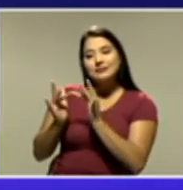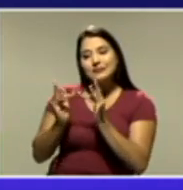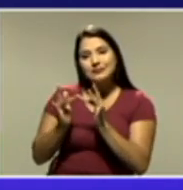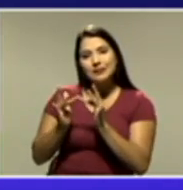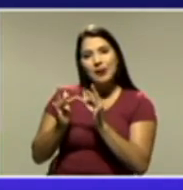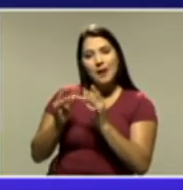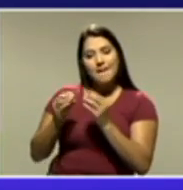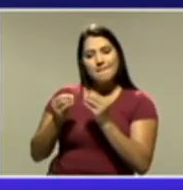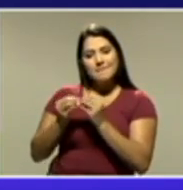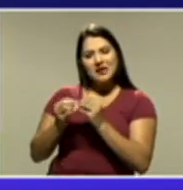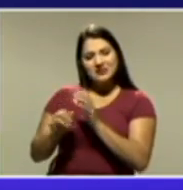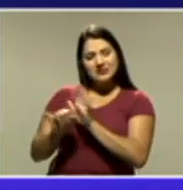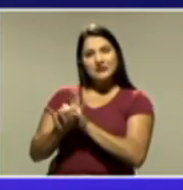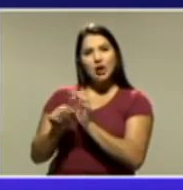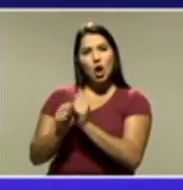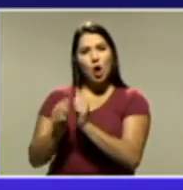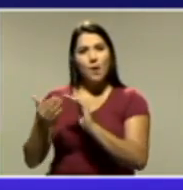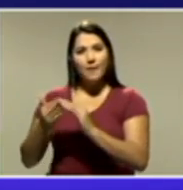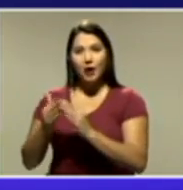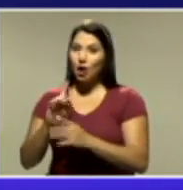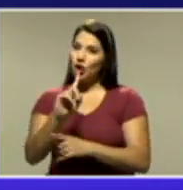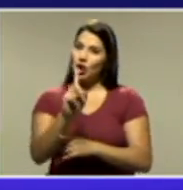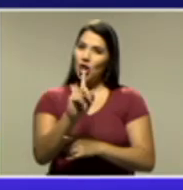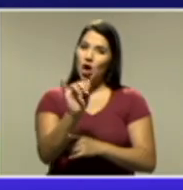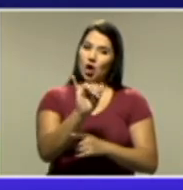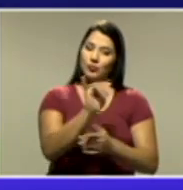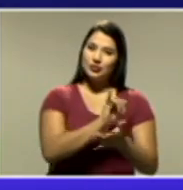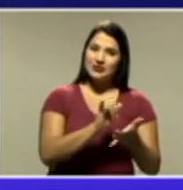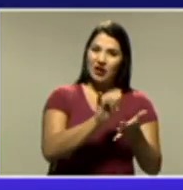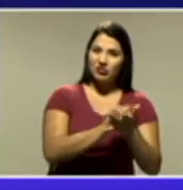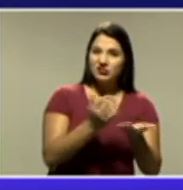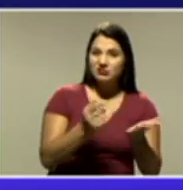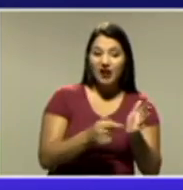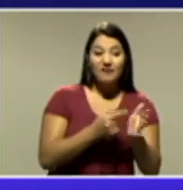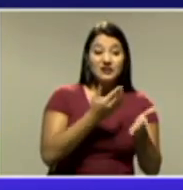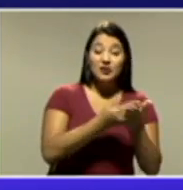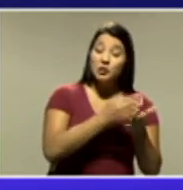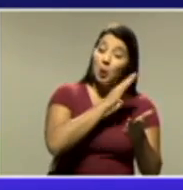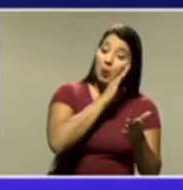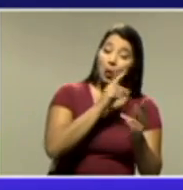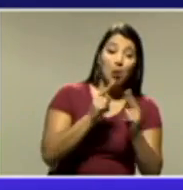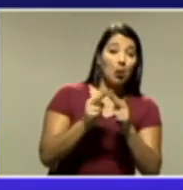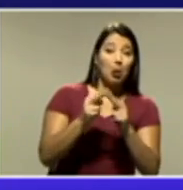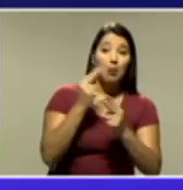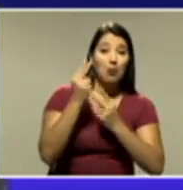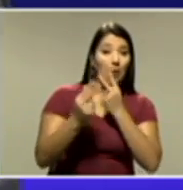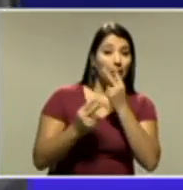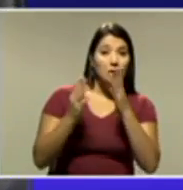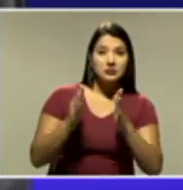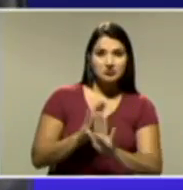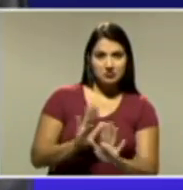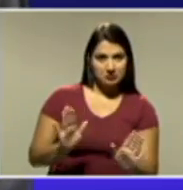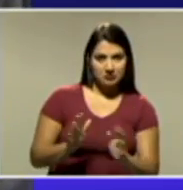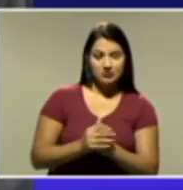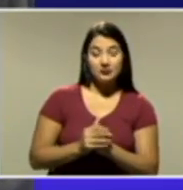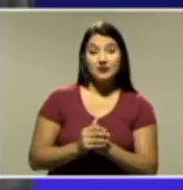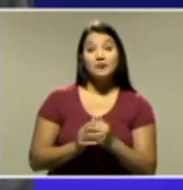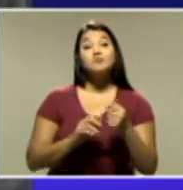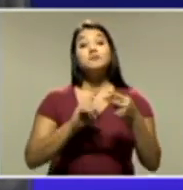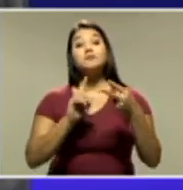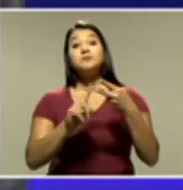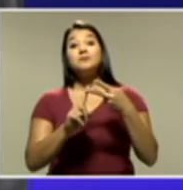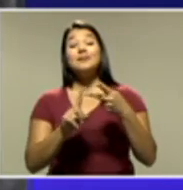son nuestros anónimos barrios de San José, donde llegamos a dormir y ya está. Y lo segundo, que son comunidades en donde